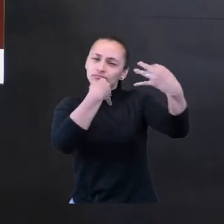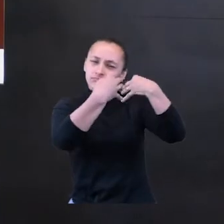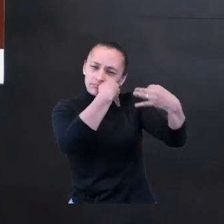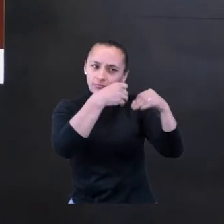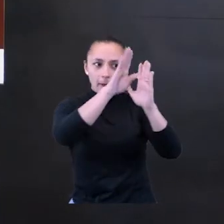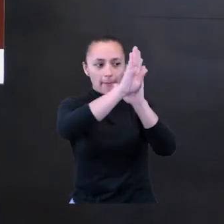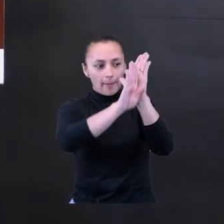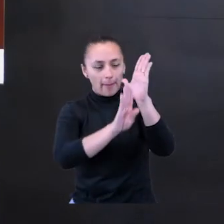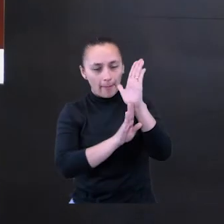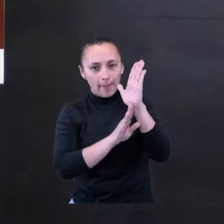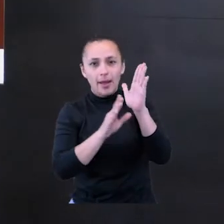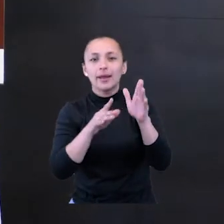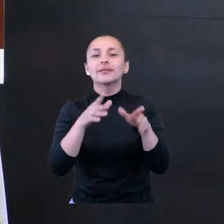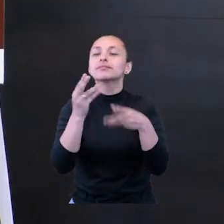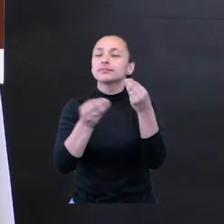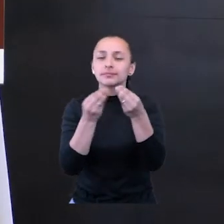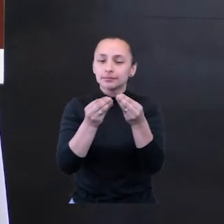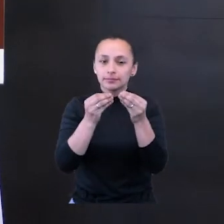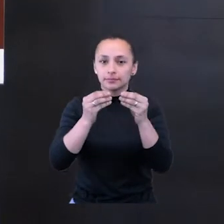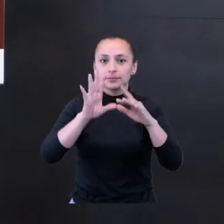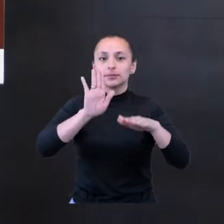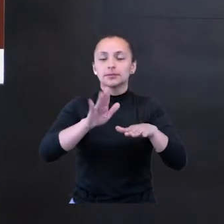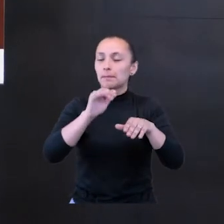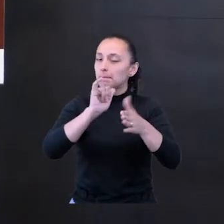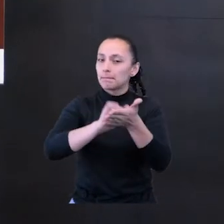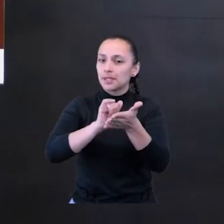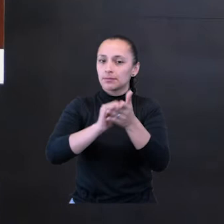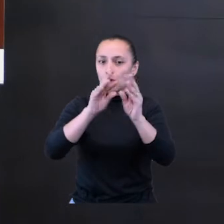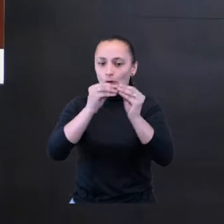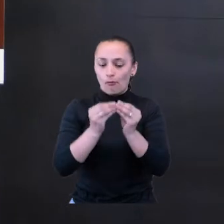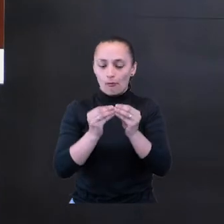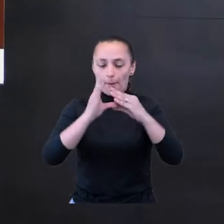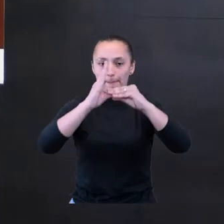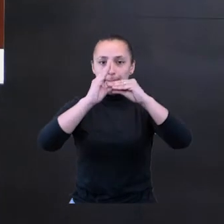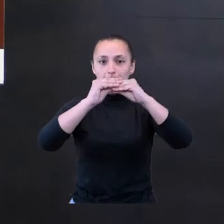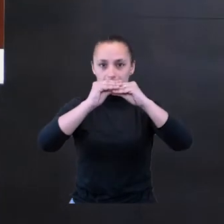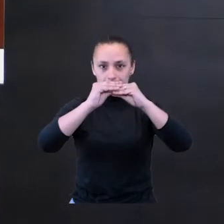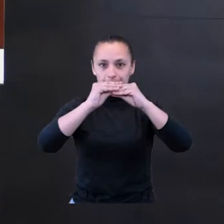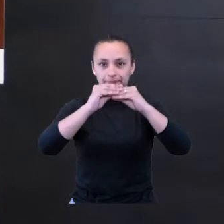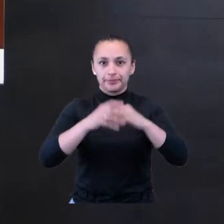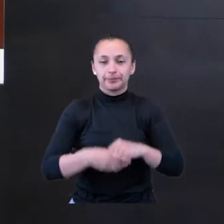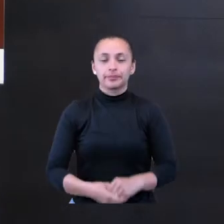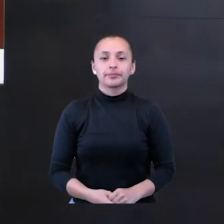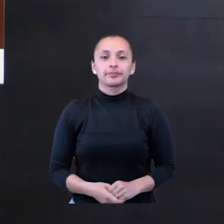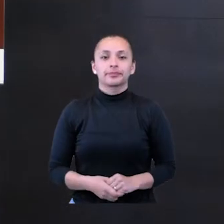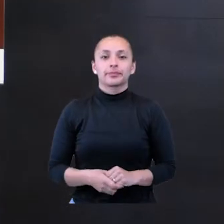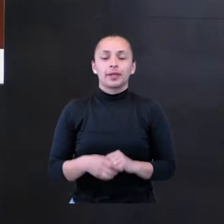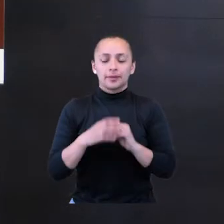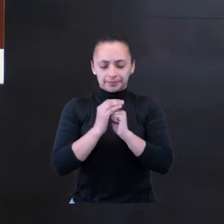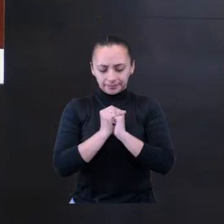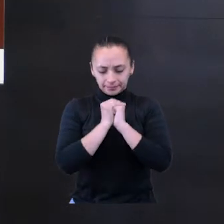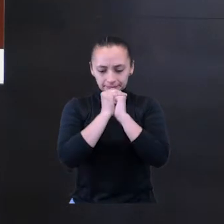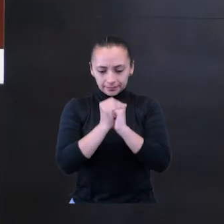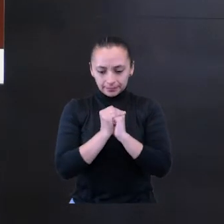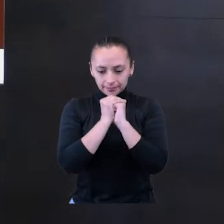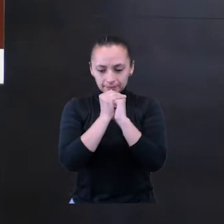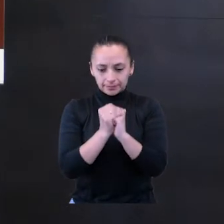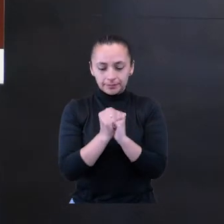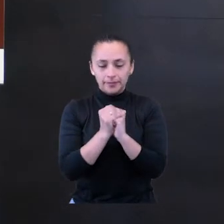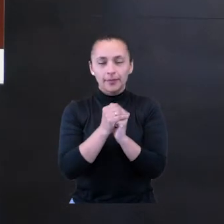escrituras y parte para nosotros el pan te rogamos pues padre